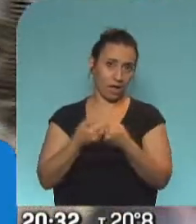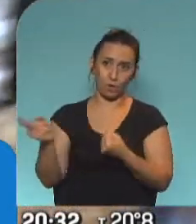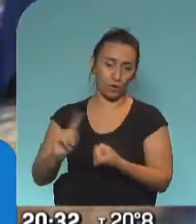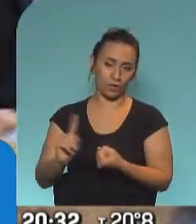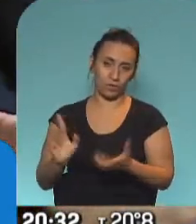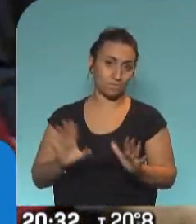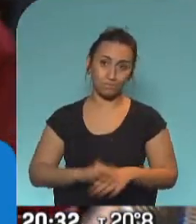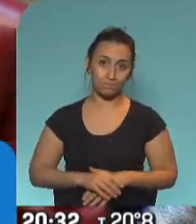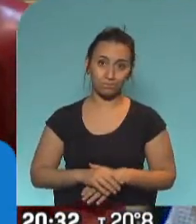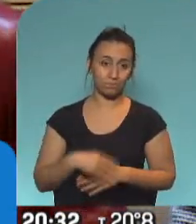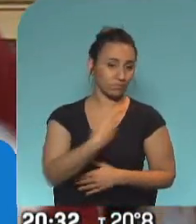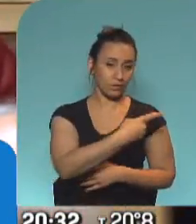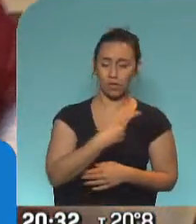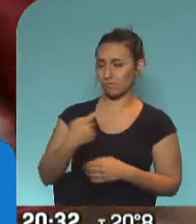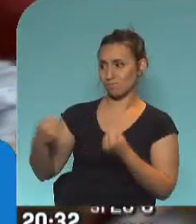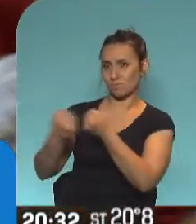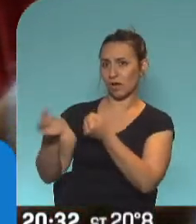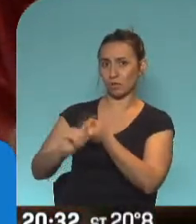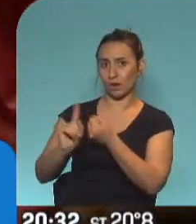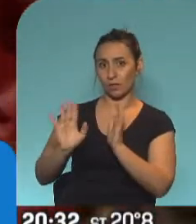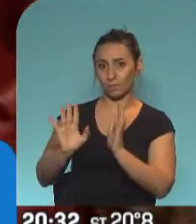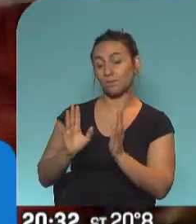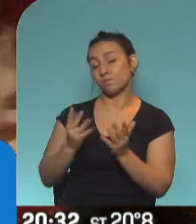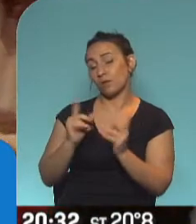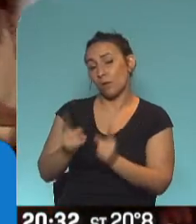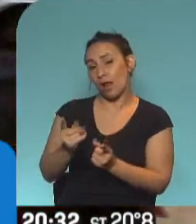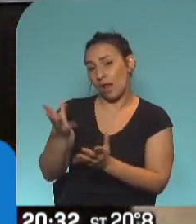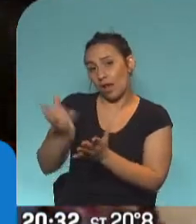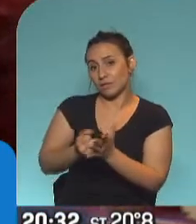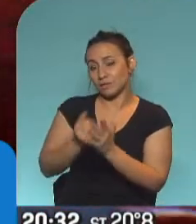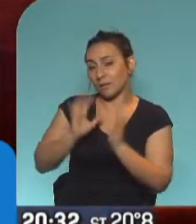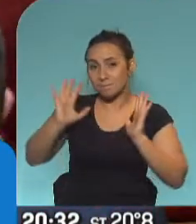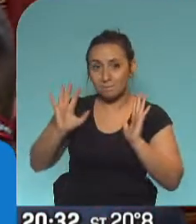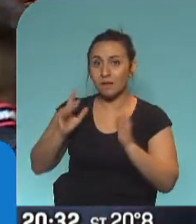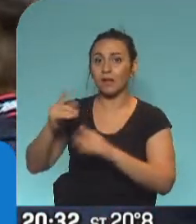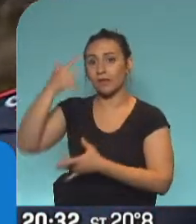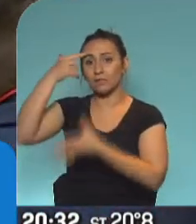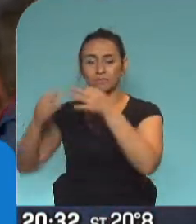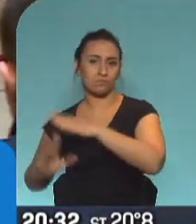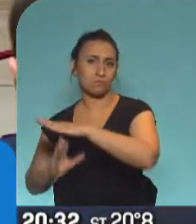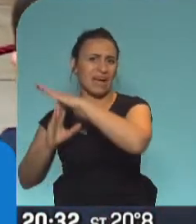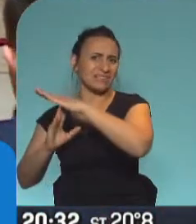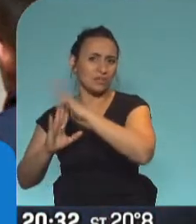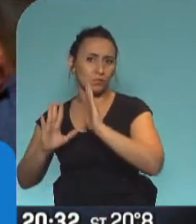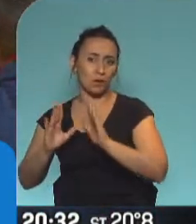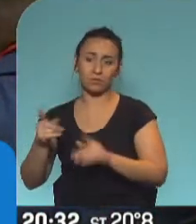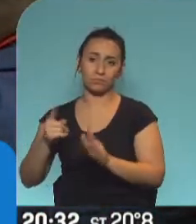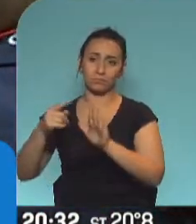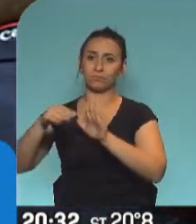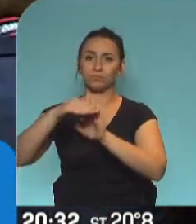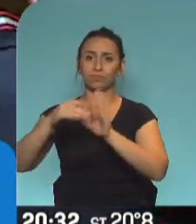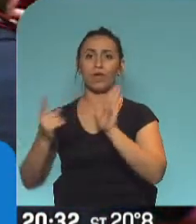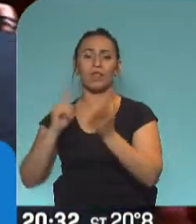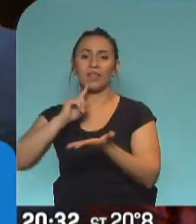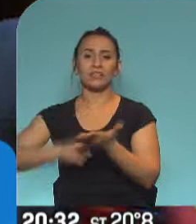estamos de acuerdo. Sin embargo, tenemos que aceptar que es el máximo tribunal que ha dado las líneas, ha marcado la cancha a todos los